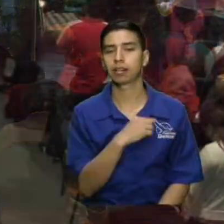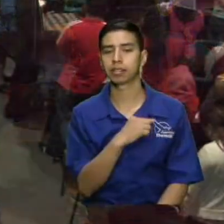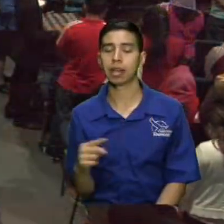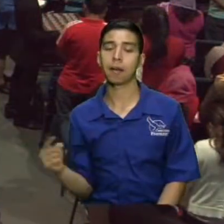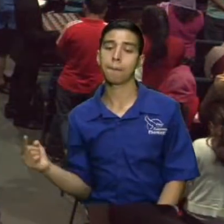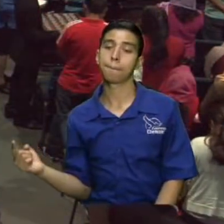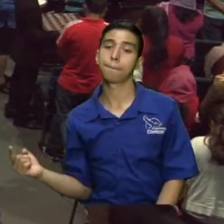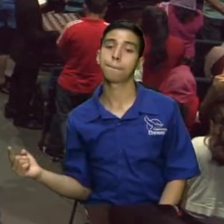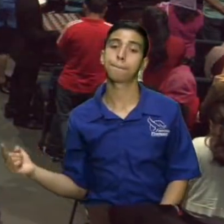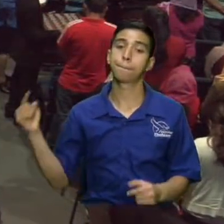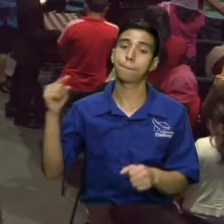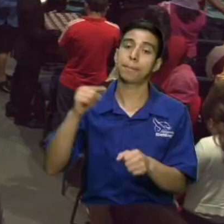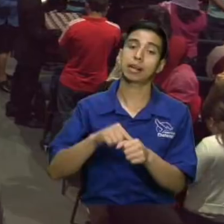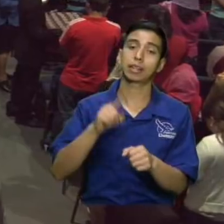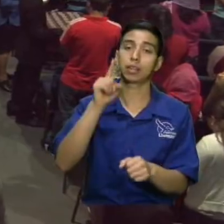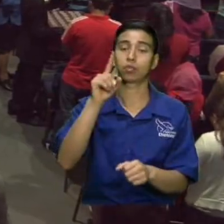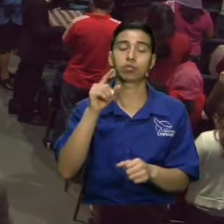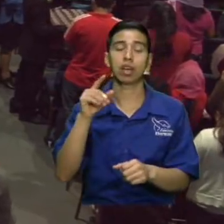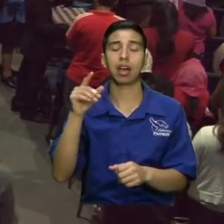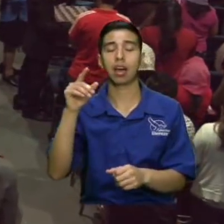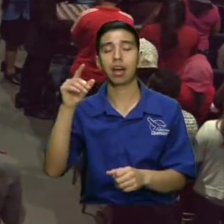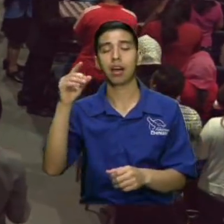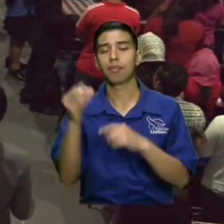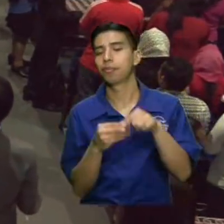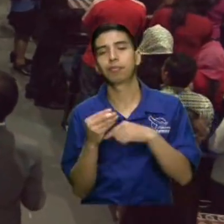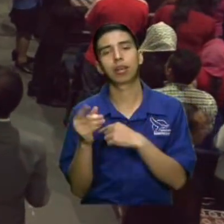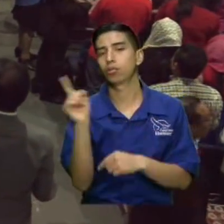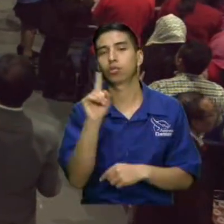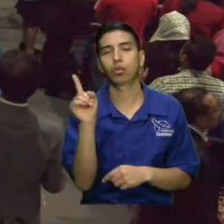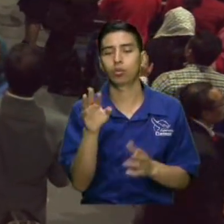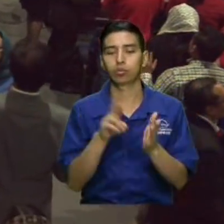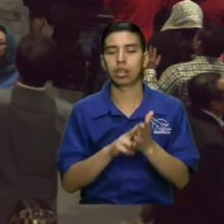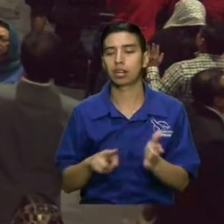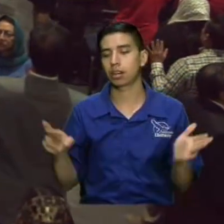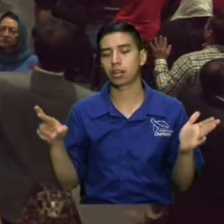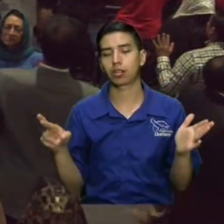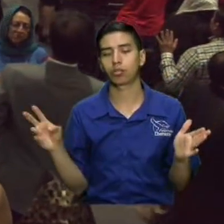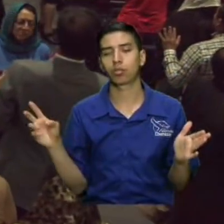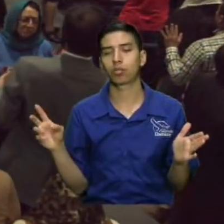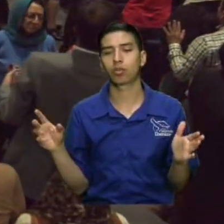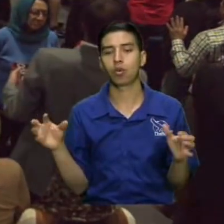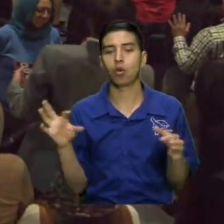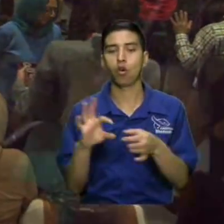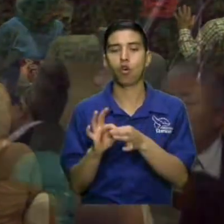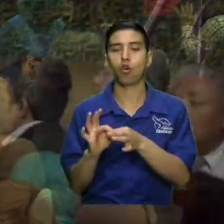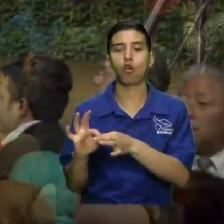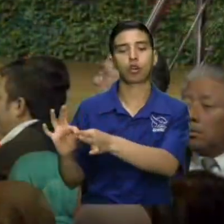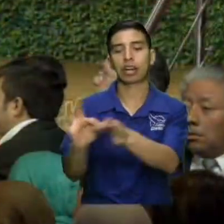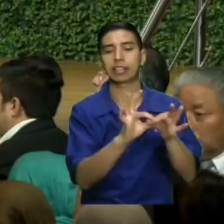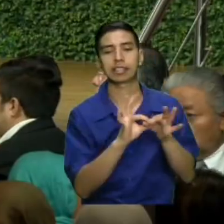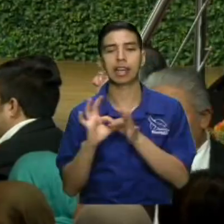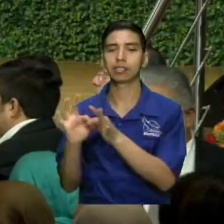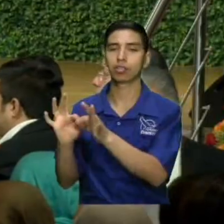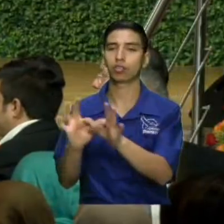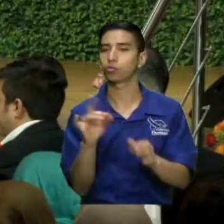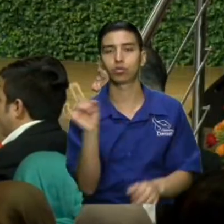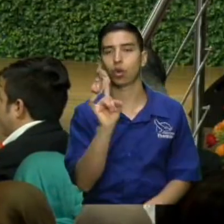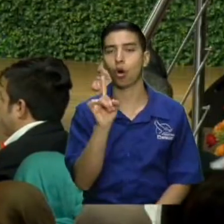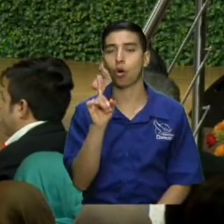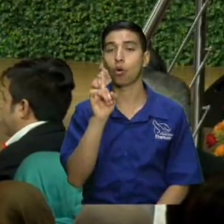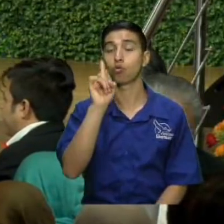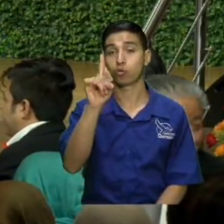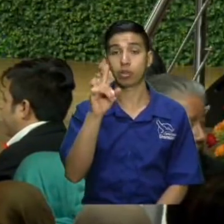Señor, de una familia, no de una religión organizada, sino que de una